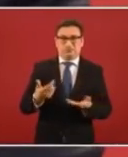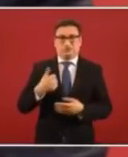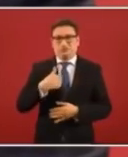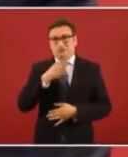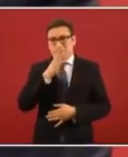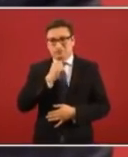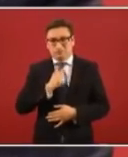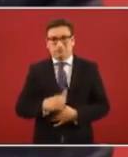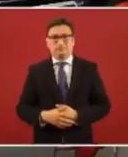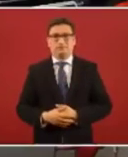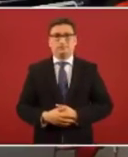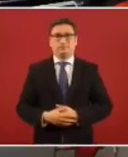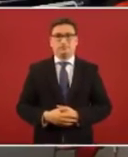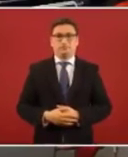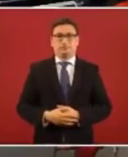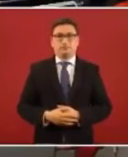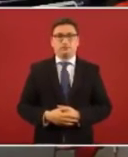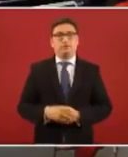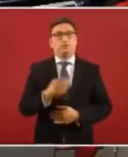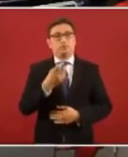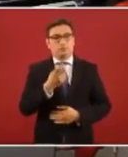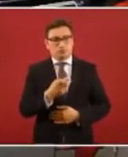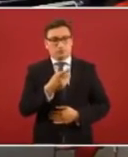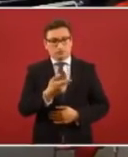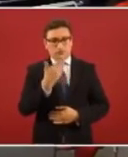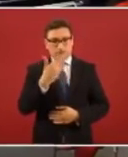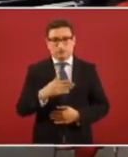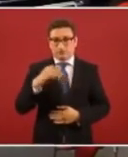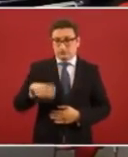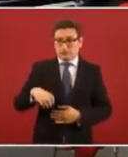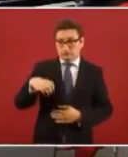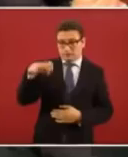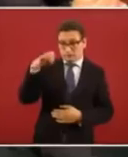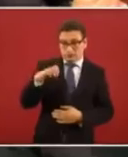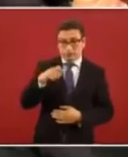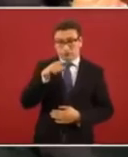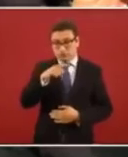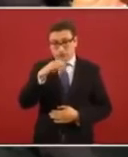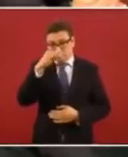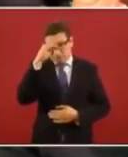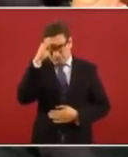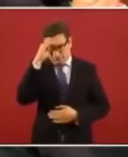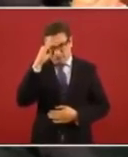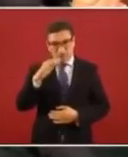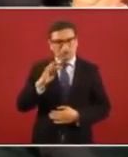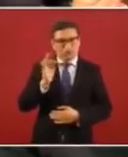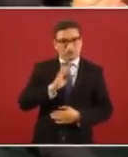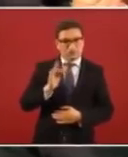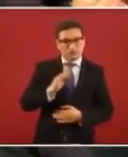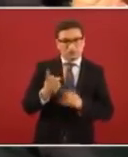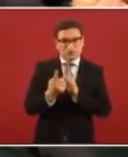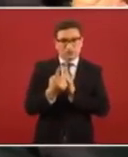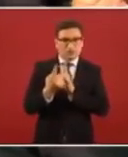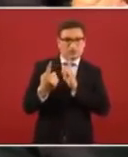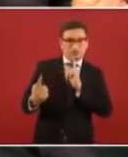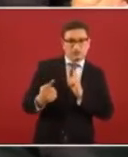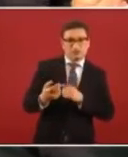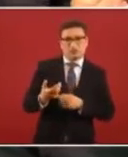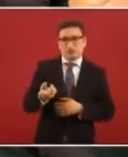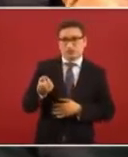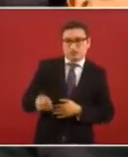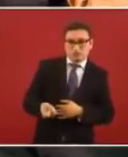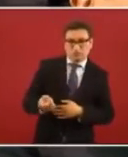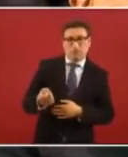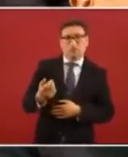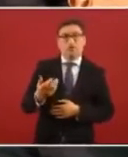puedo. Precisamente por lo que menciona de la edad de la señora, ¿no pensó justo en la cuestión de la sana distancia, a lo mejor evitar el saludo de